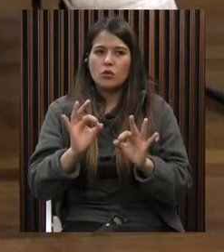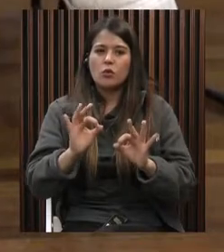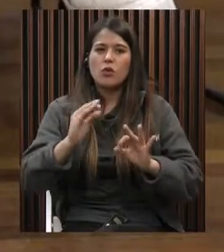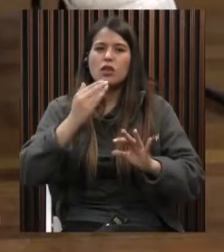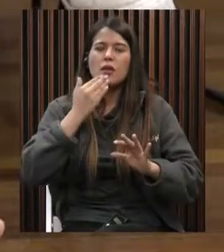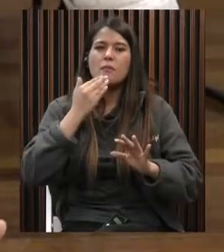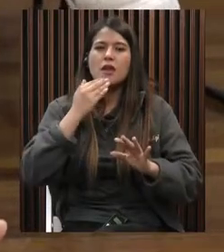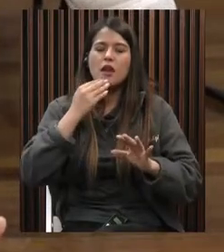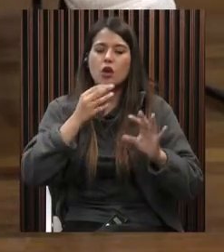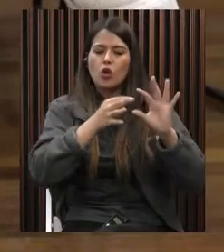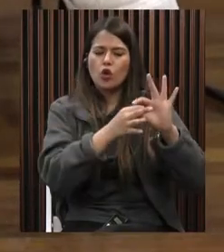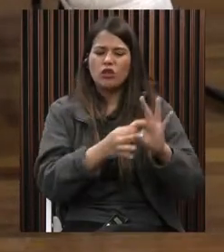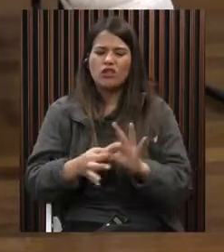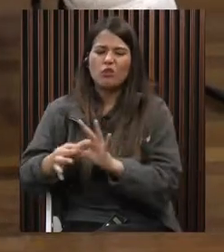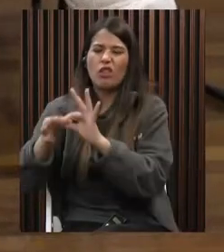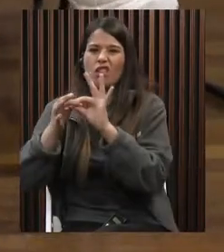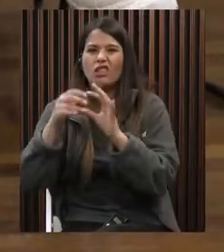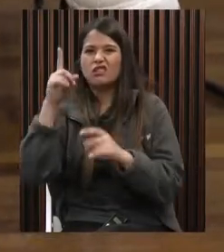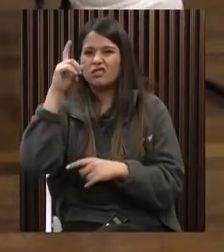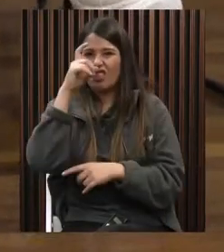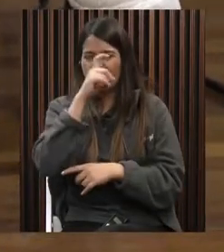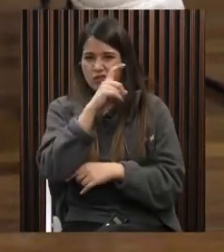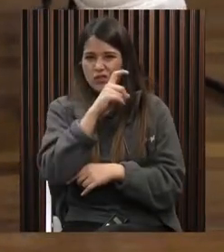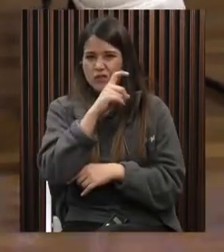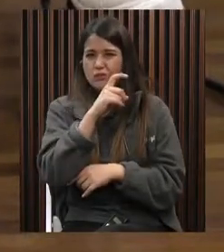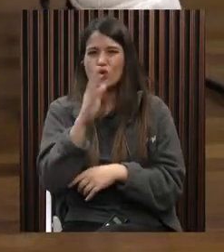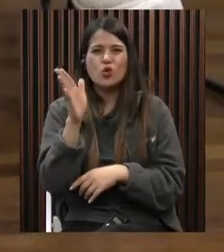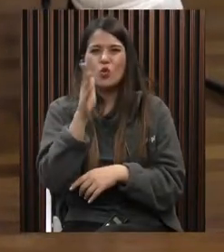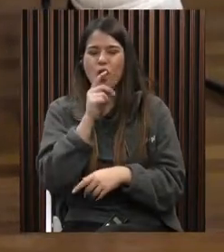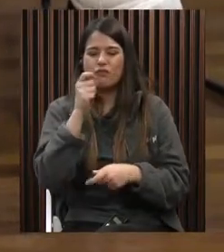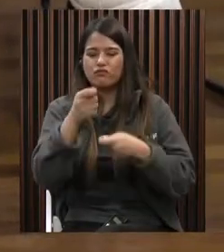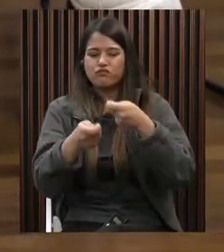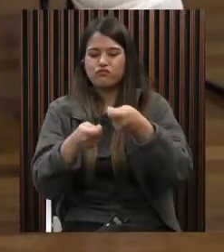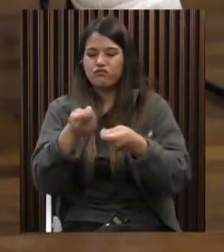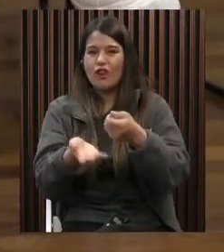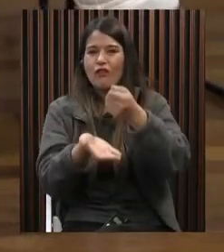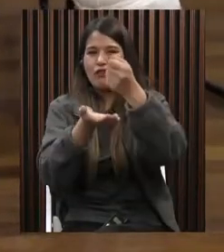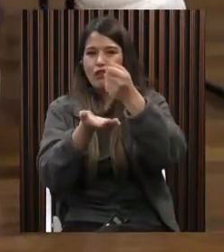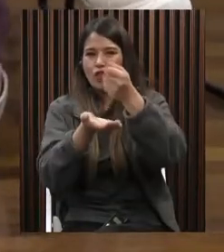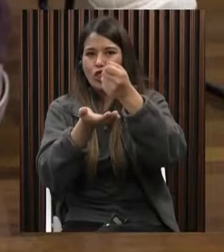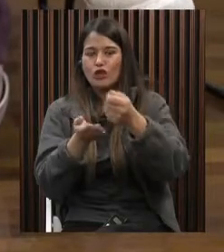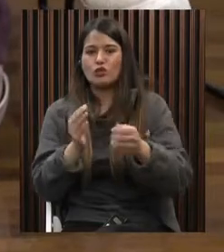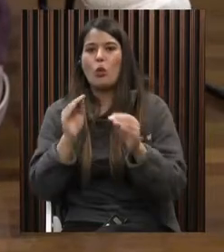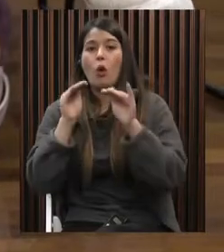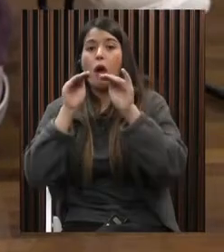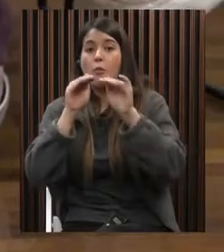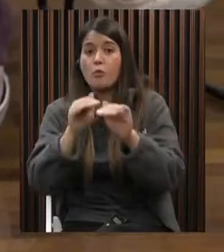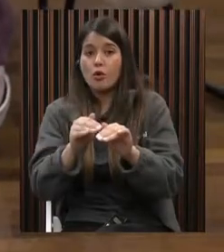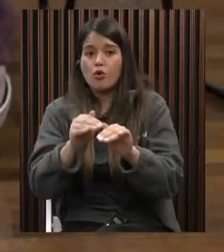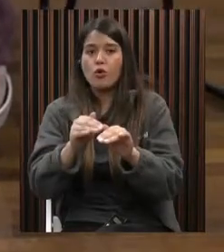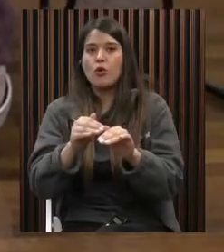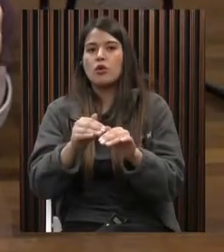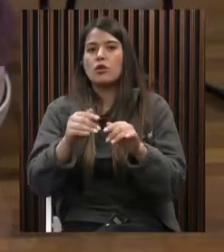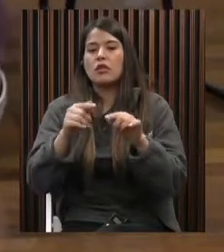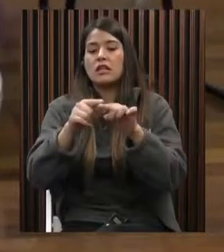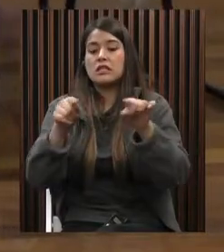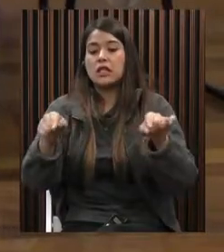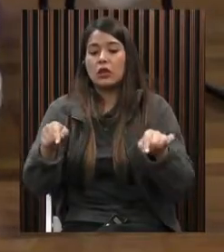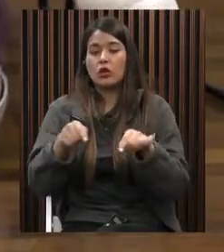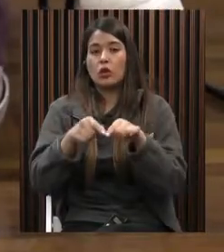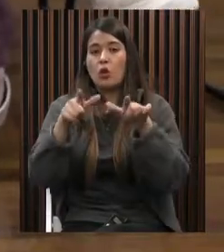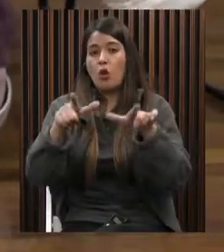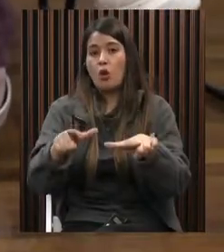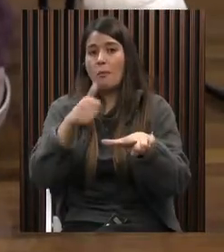es compleja porque tampoco existen como muchos fondos o muchos apoyos privados o apoyos públicos